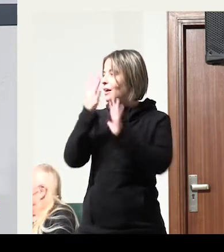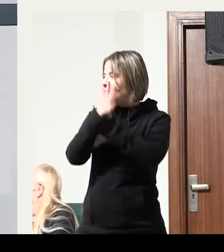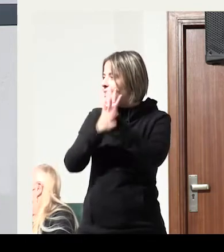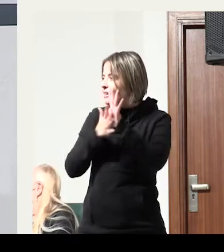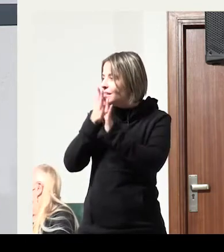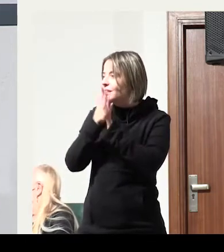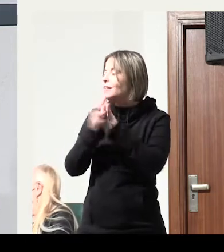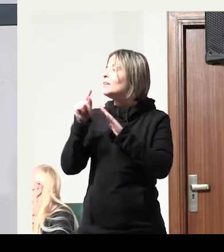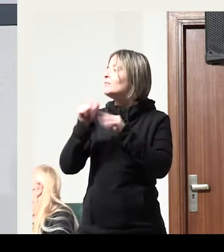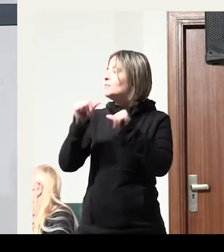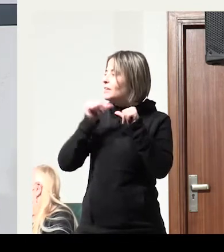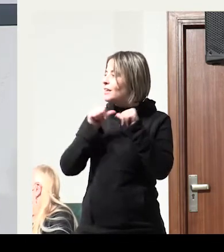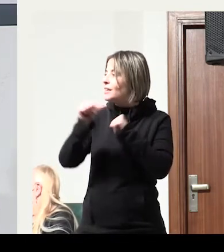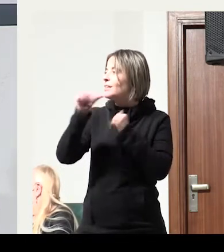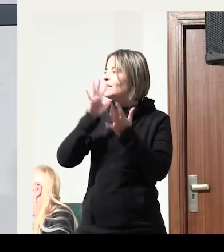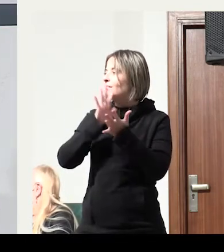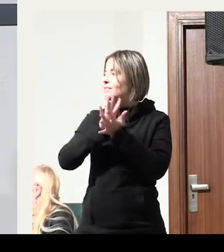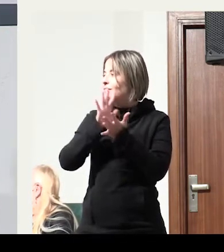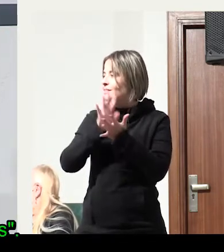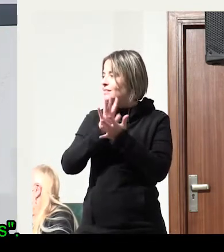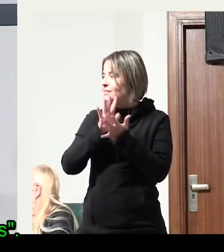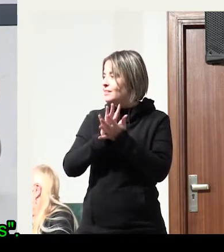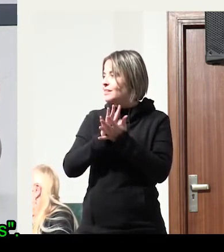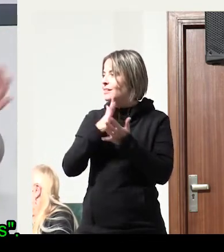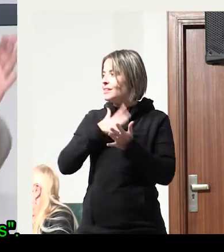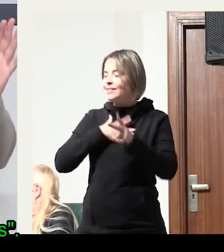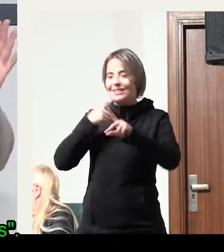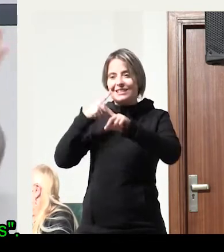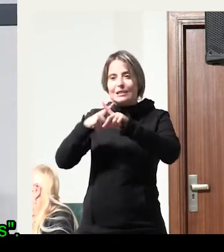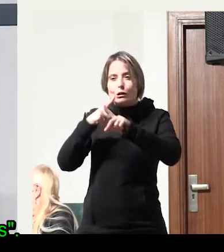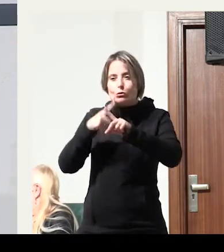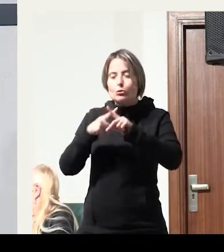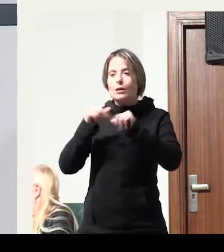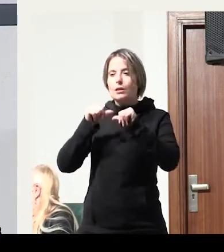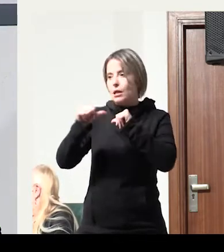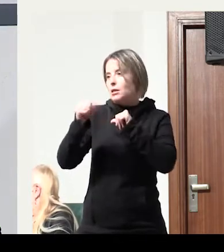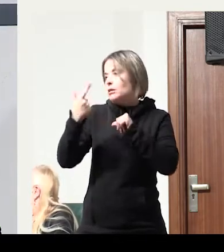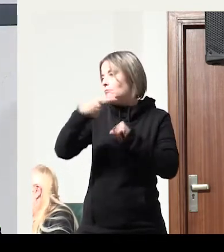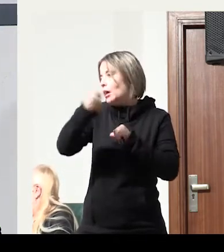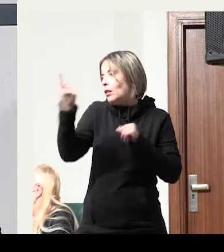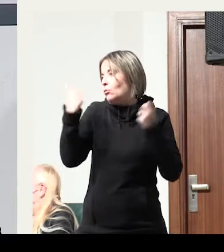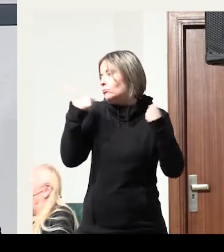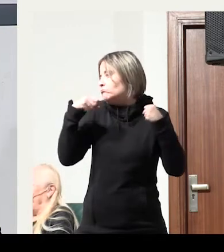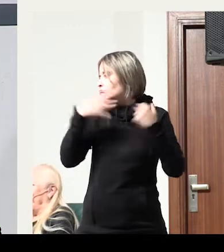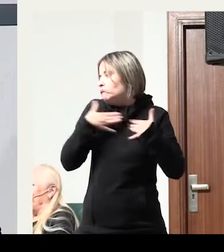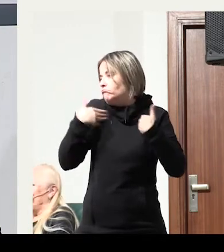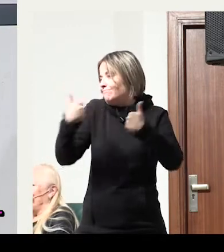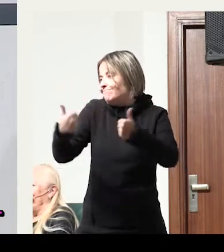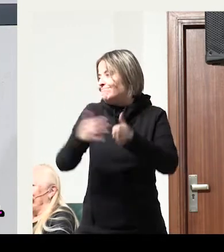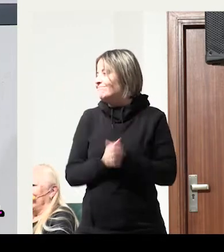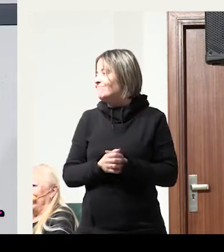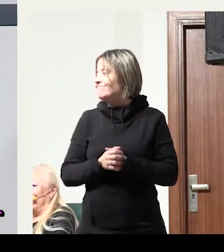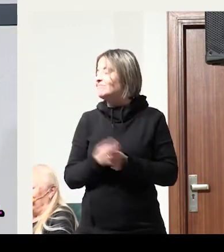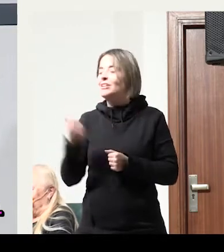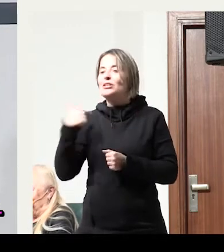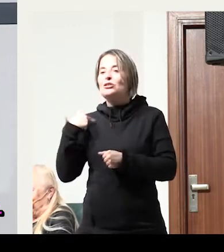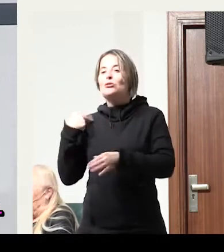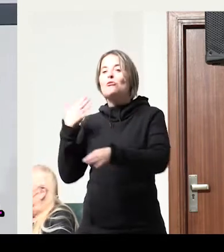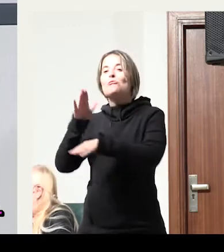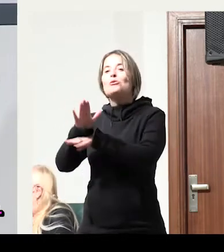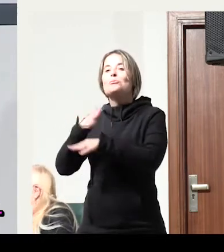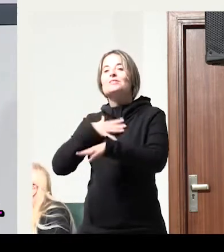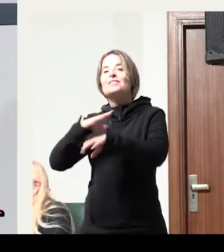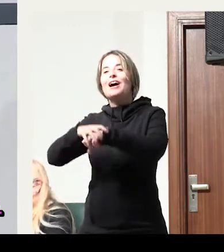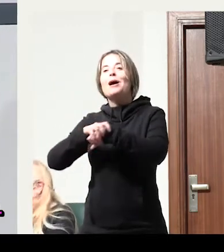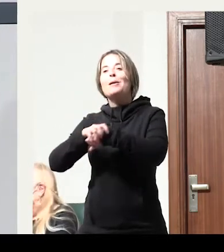hablemos tranquilamente de nuestra sexualidad y practiquémosla si queremos. Lo propondré a mis amigas en los próximos encuentros. Eso